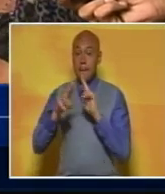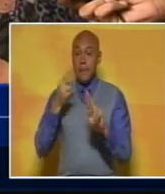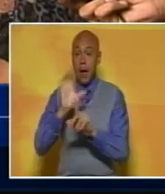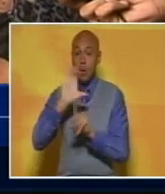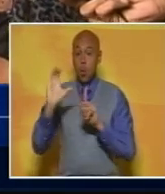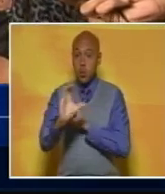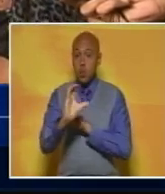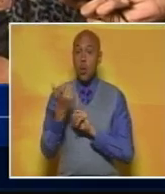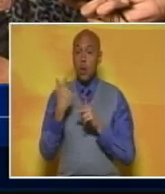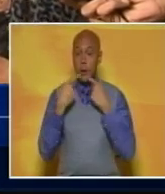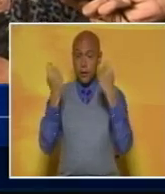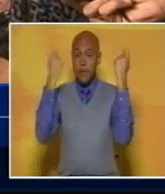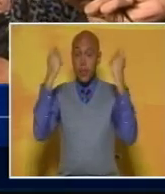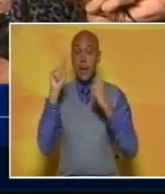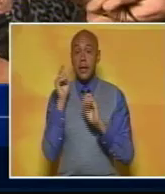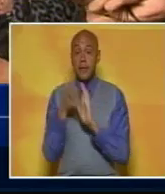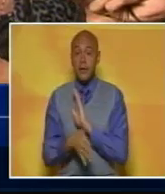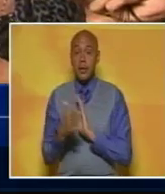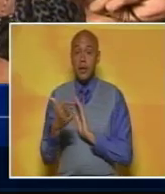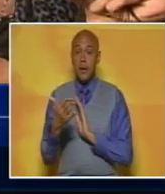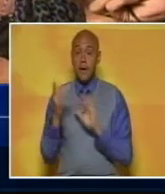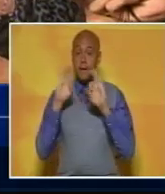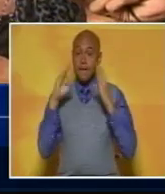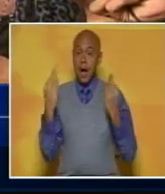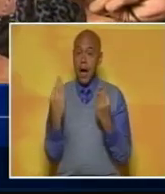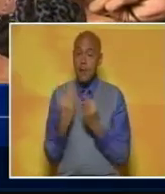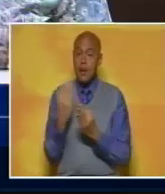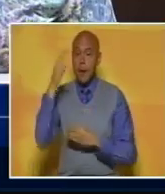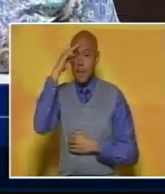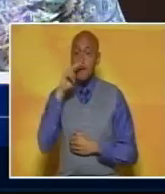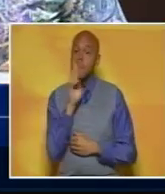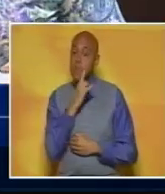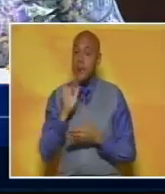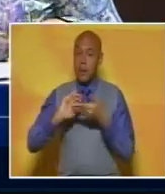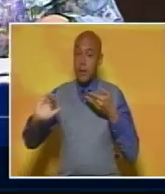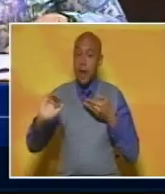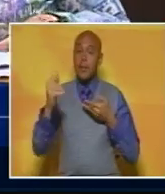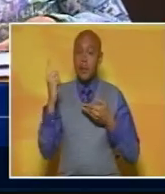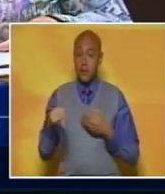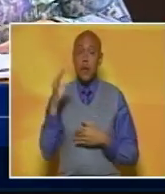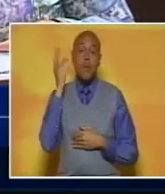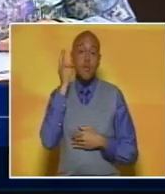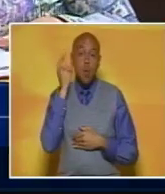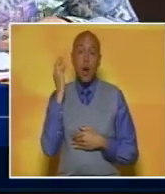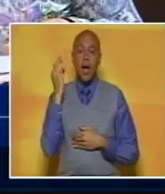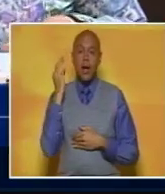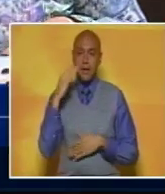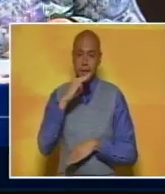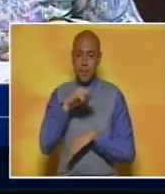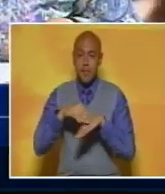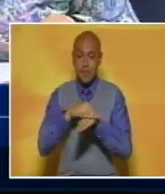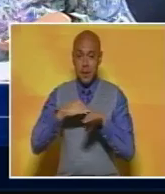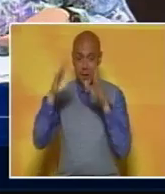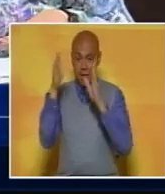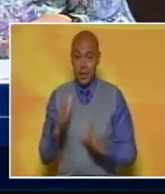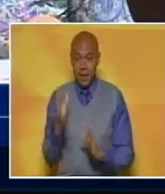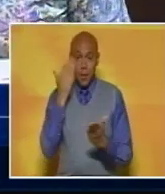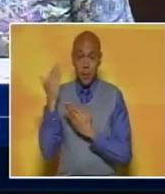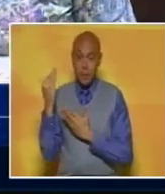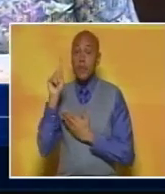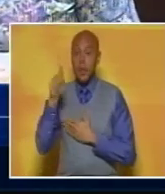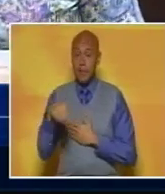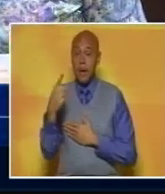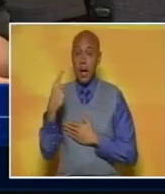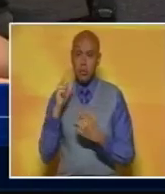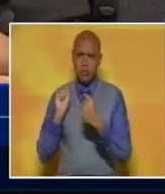esa cultura que aleja a la familia del patriarcado. La ministra de la Mujer, Asia Villegas, resaltó que estas jornadas